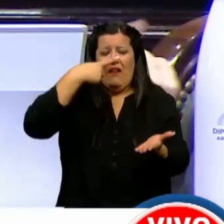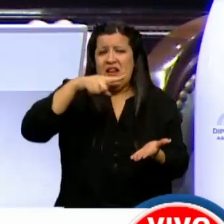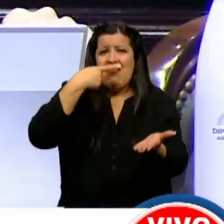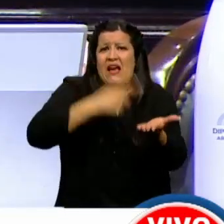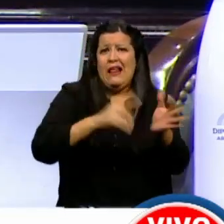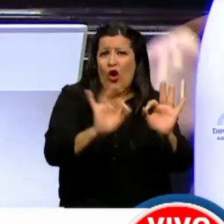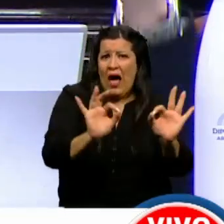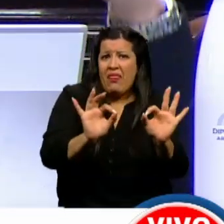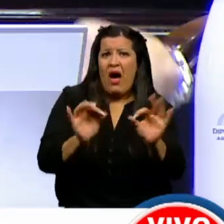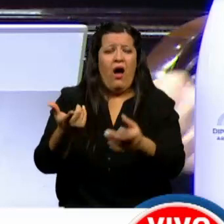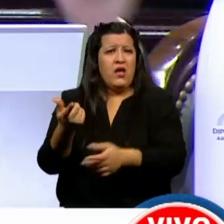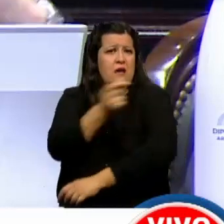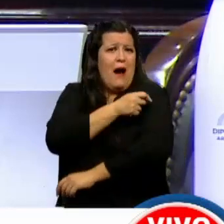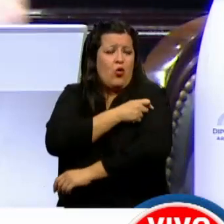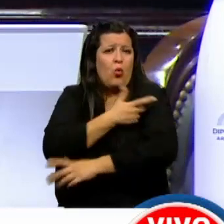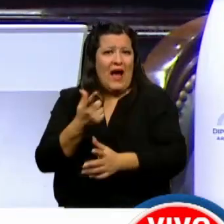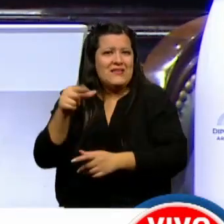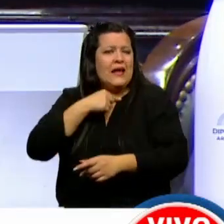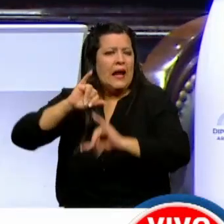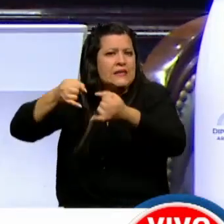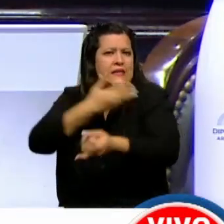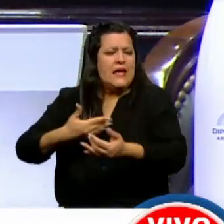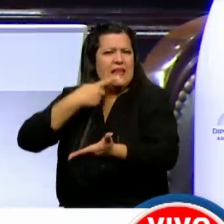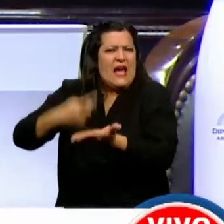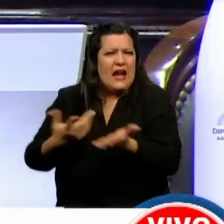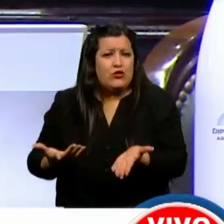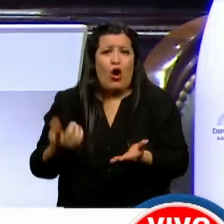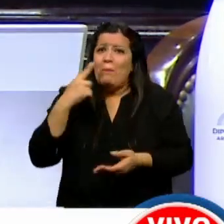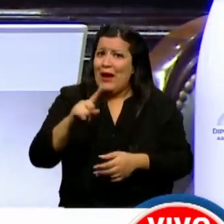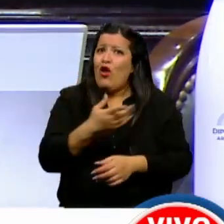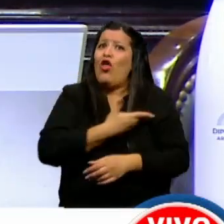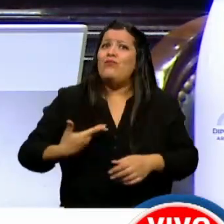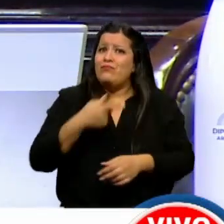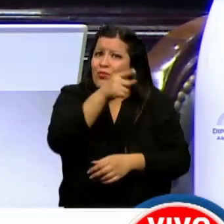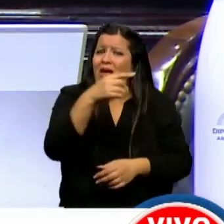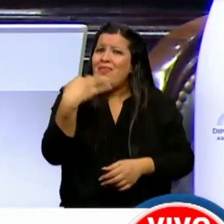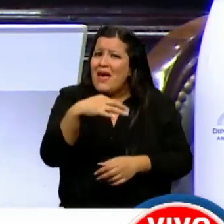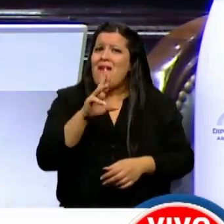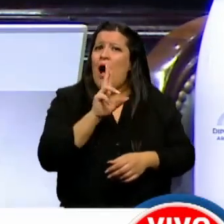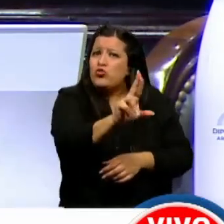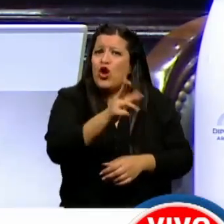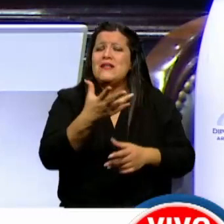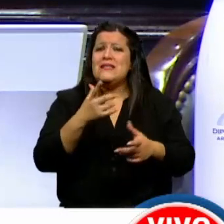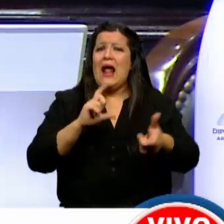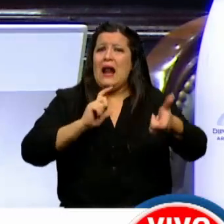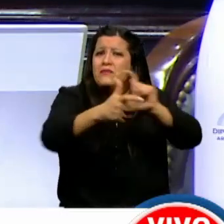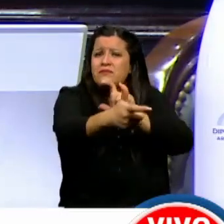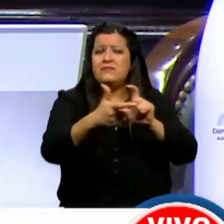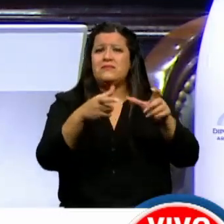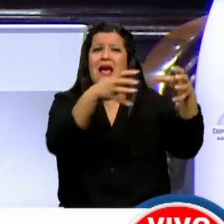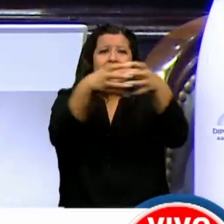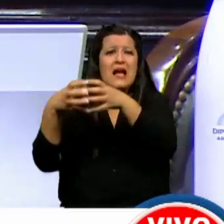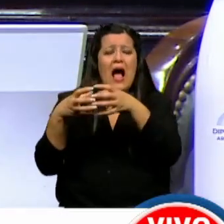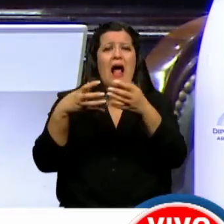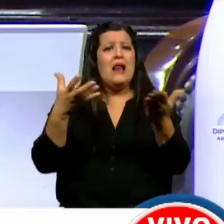se podía hacer por decreto porque estaba autorizado el gobierno a actualizar las escalas por decreto, y no lo hizo. Y acá